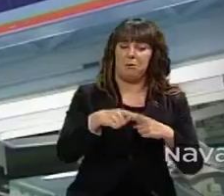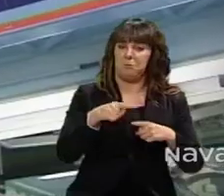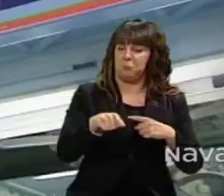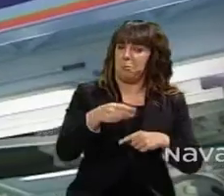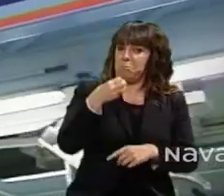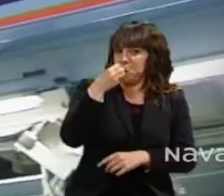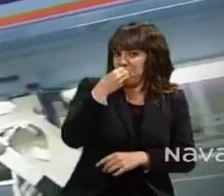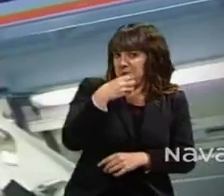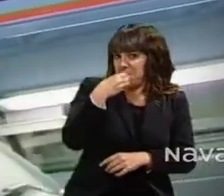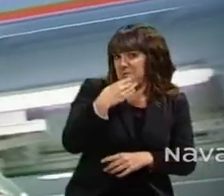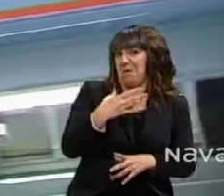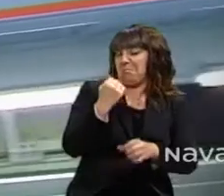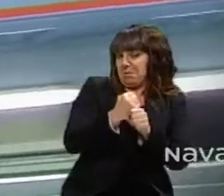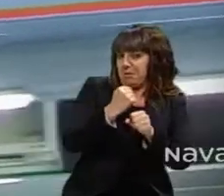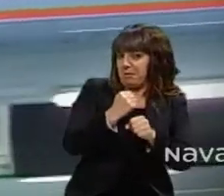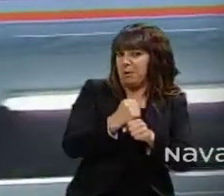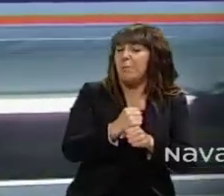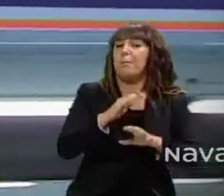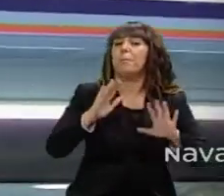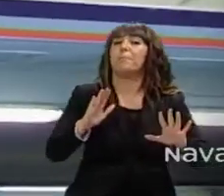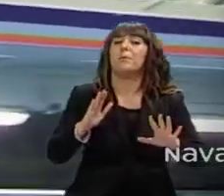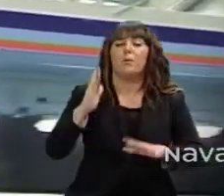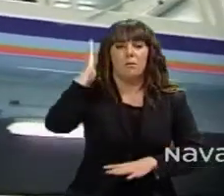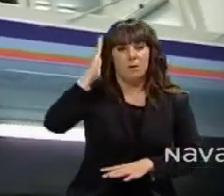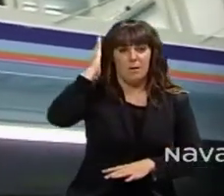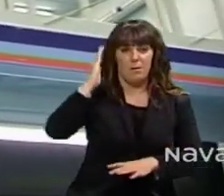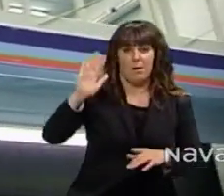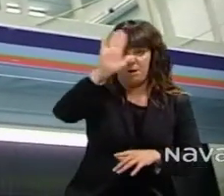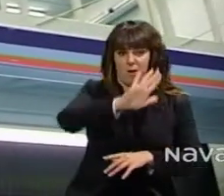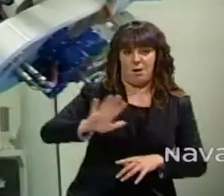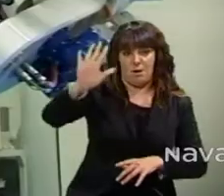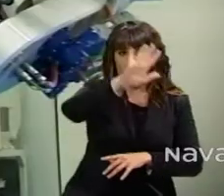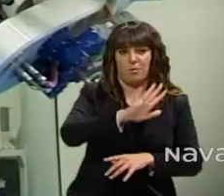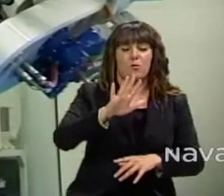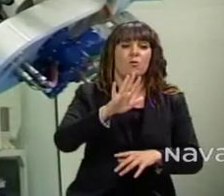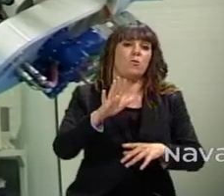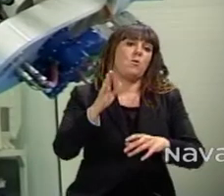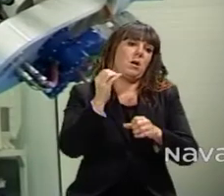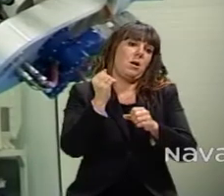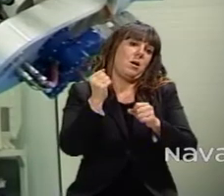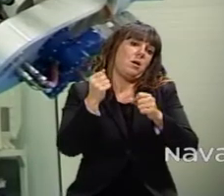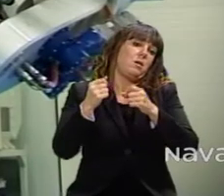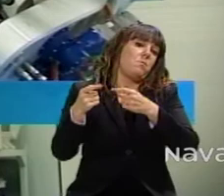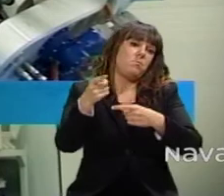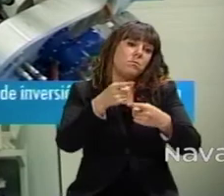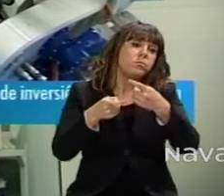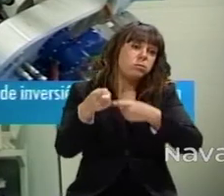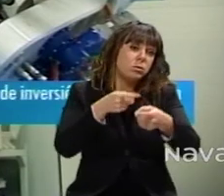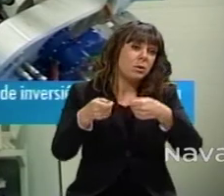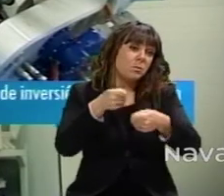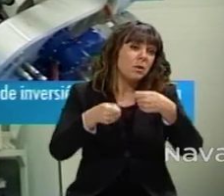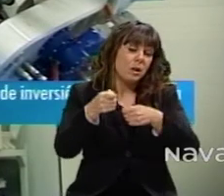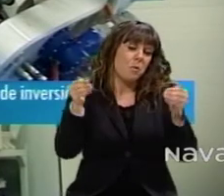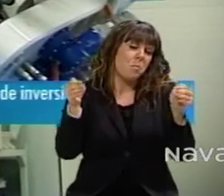claro, Navarra tiene un mercado interior pequeñito. España tiene un mercado